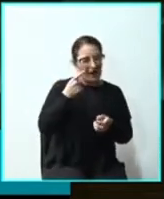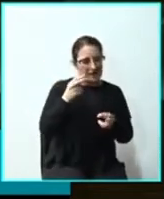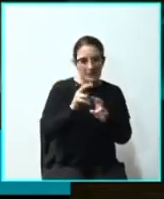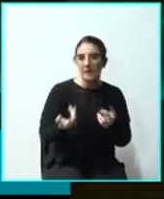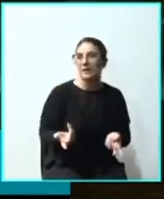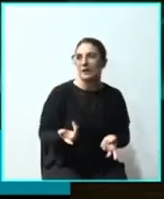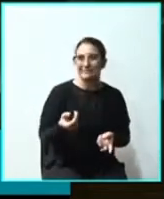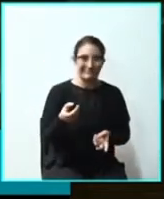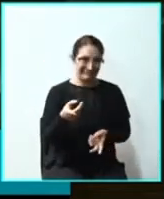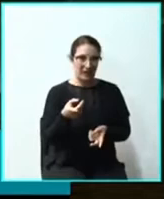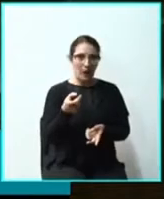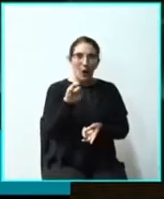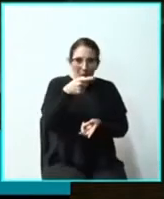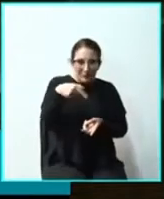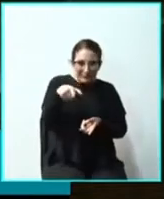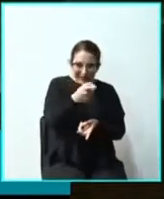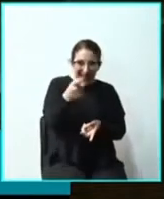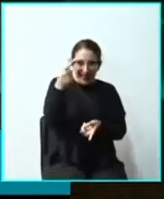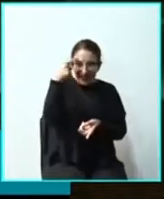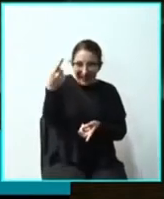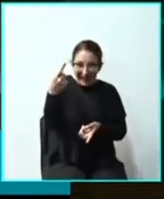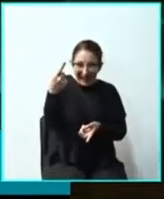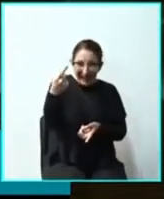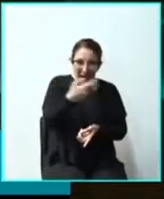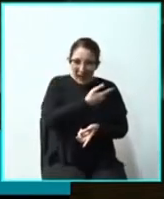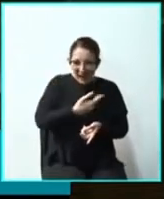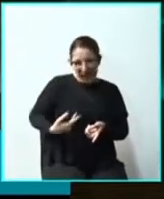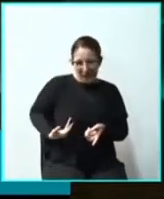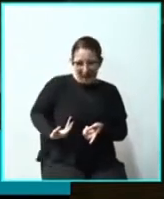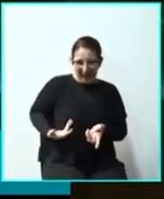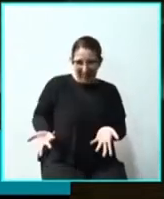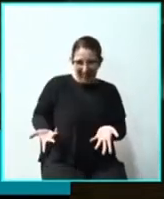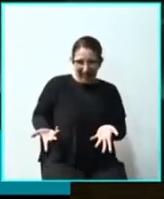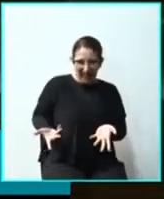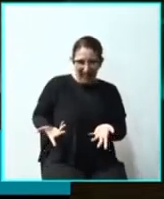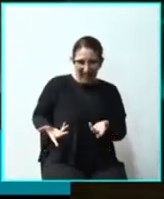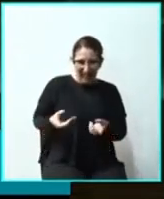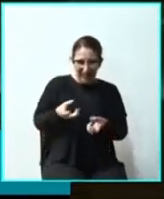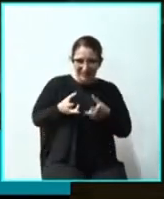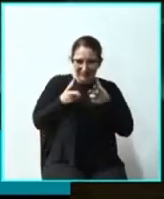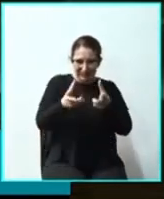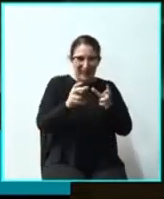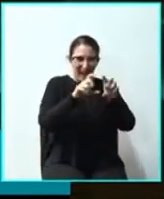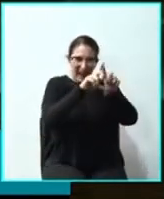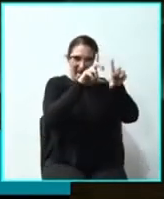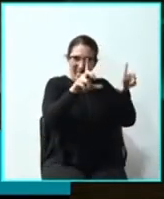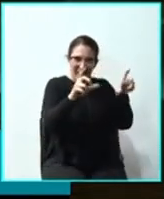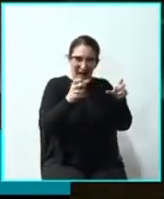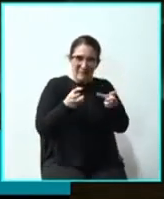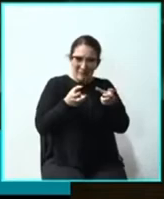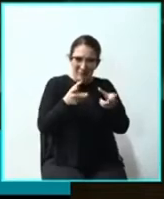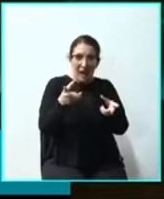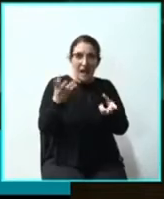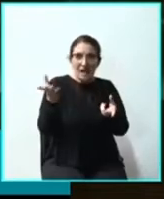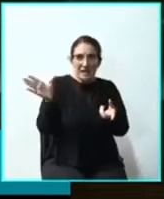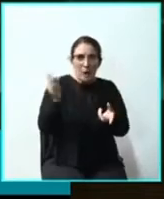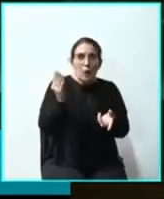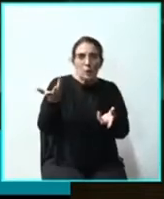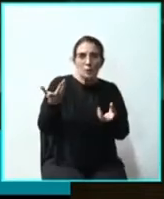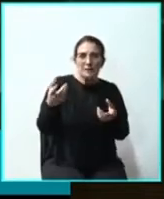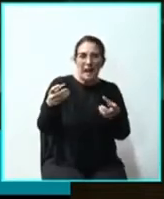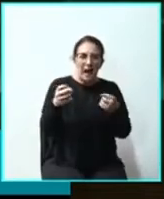creen en un Estado conspirativo que de repente se escuchan por televisión las conversaciones privadas entre funcionarios